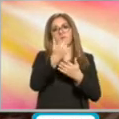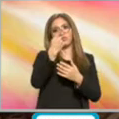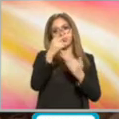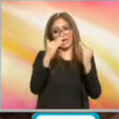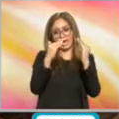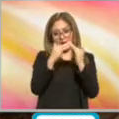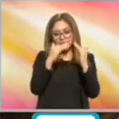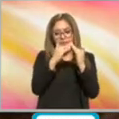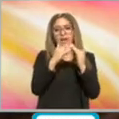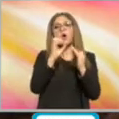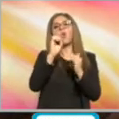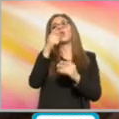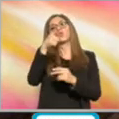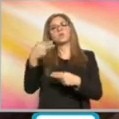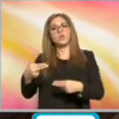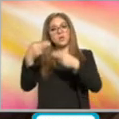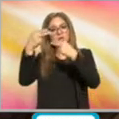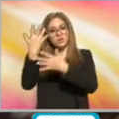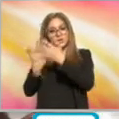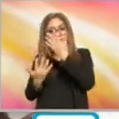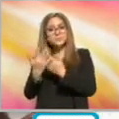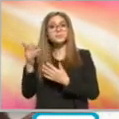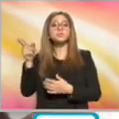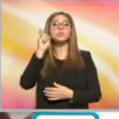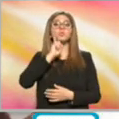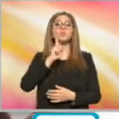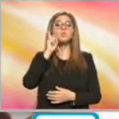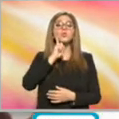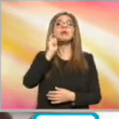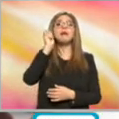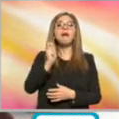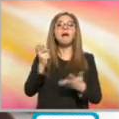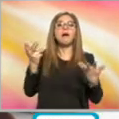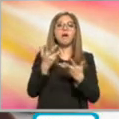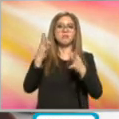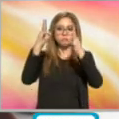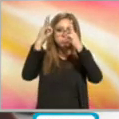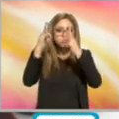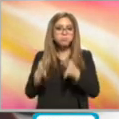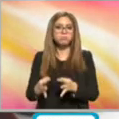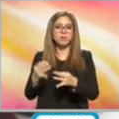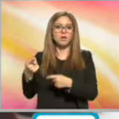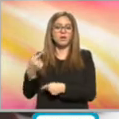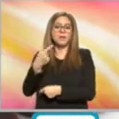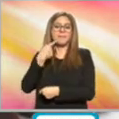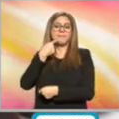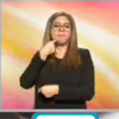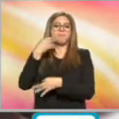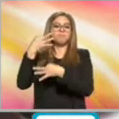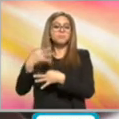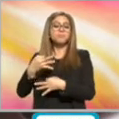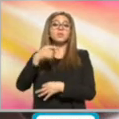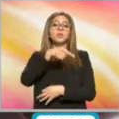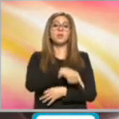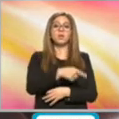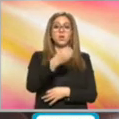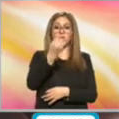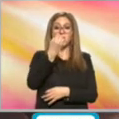particular porque Martita se ha ido más por la calidad que por el precio. Entonces su producto es caro,